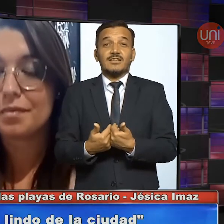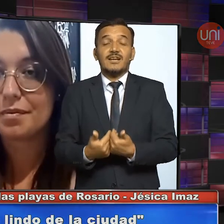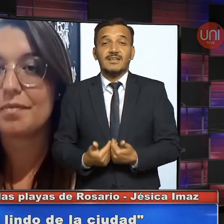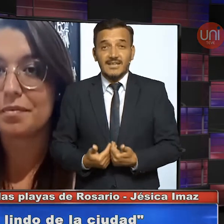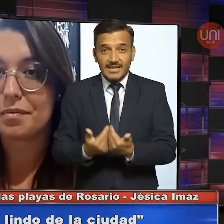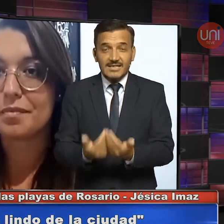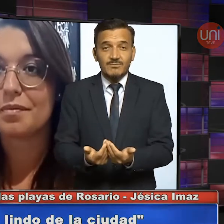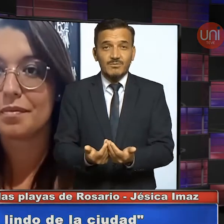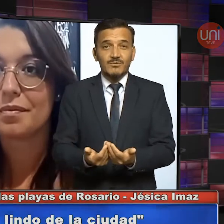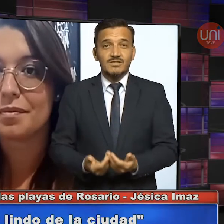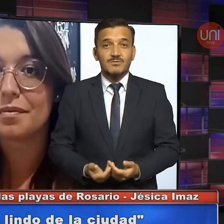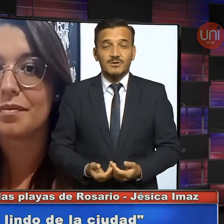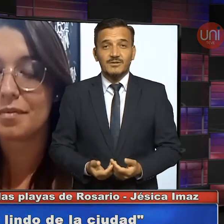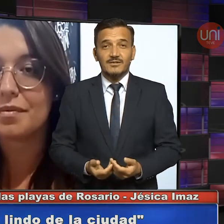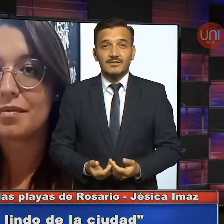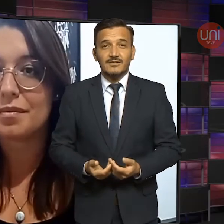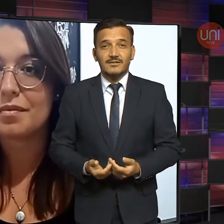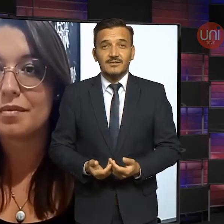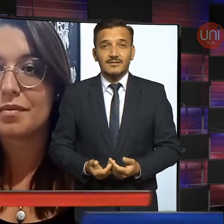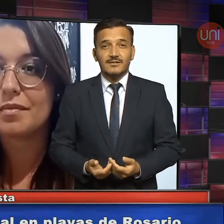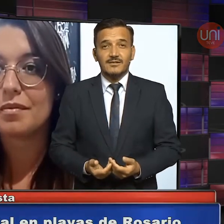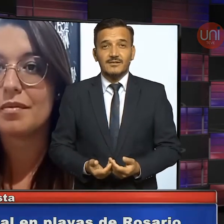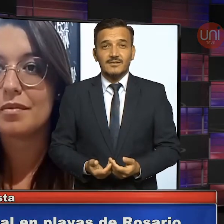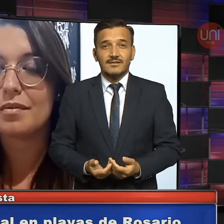regentea en realidad es el propio municipio.